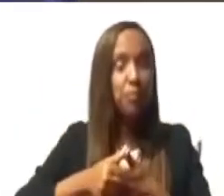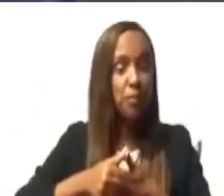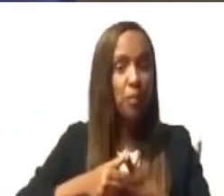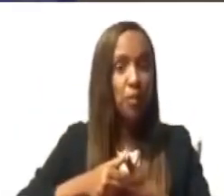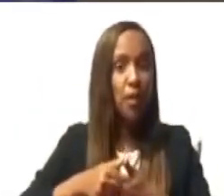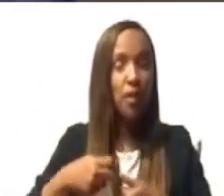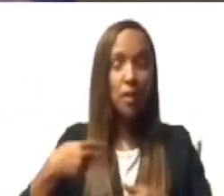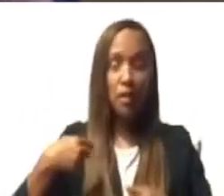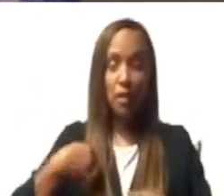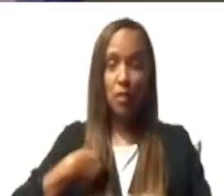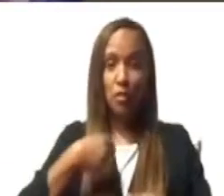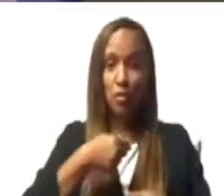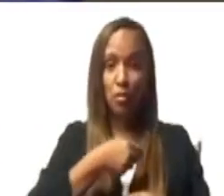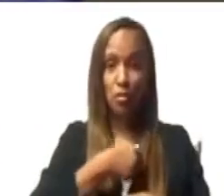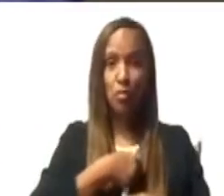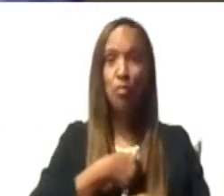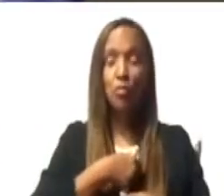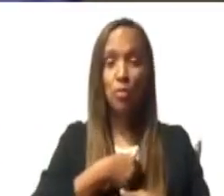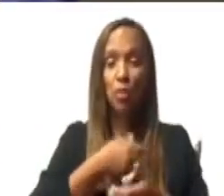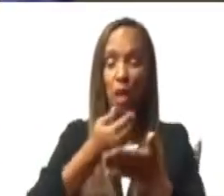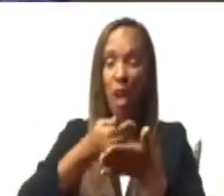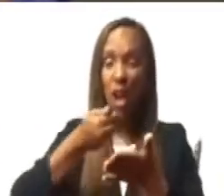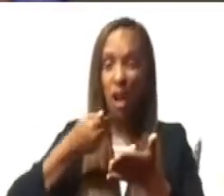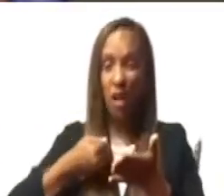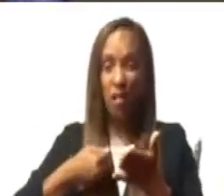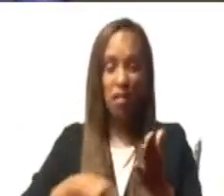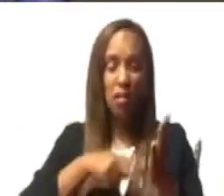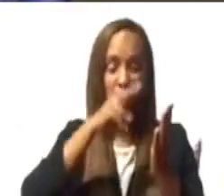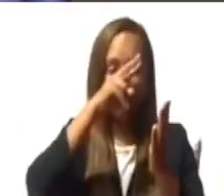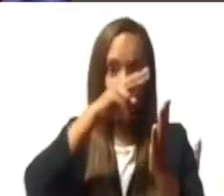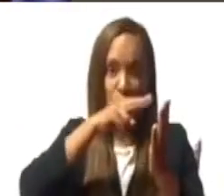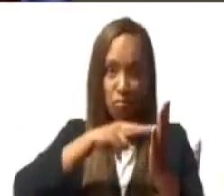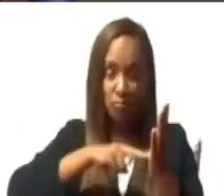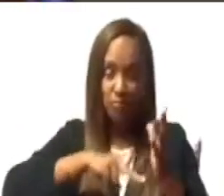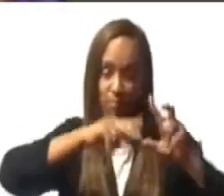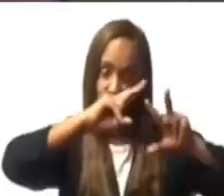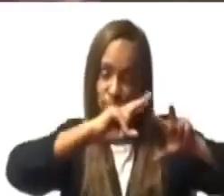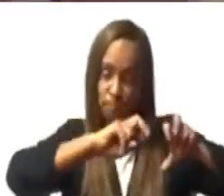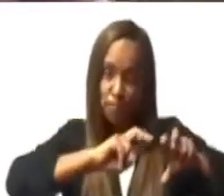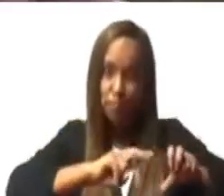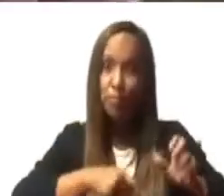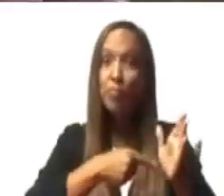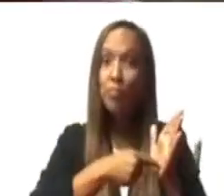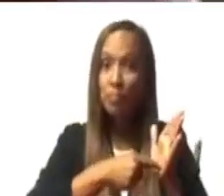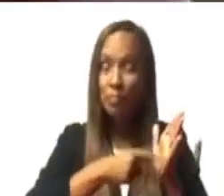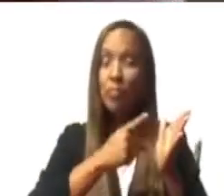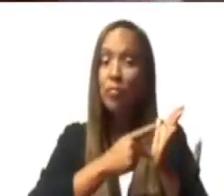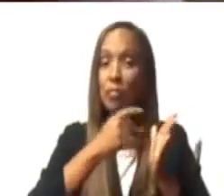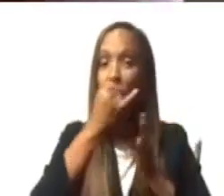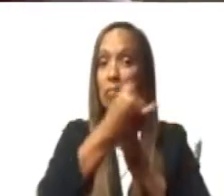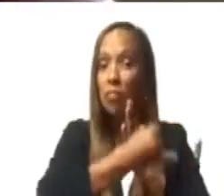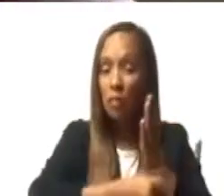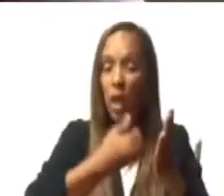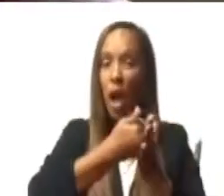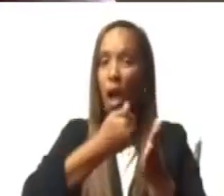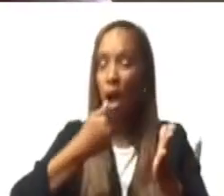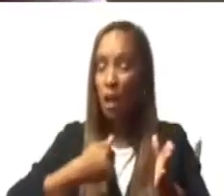exámenes, la estudiamos, y aquí están los temas resaltados. Todavía tengo